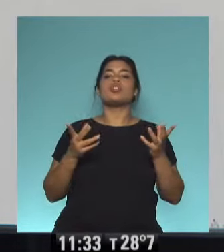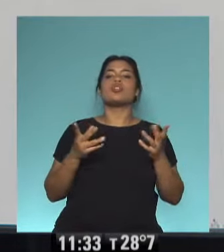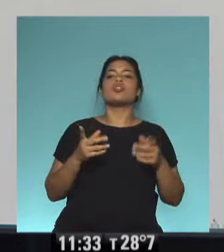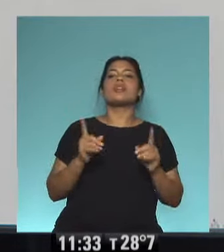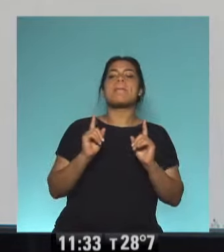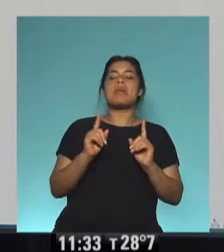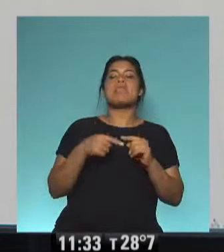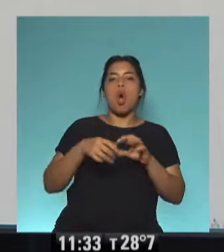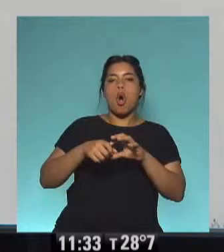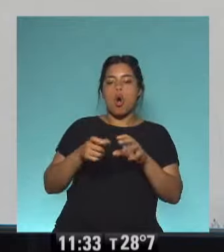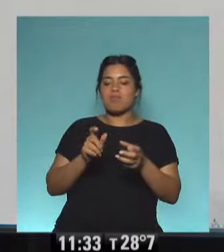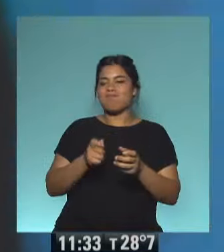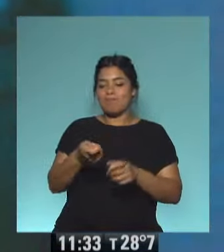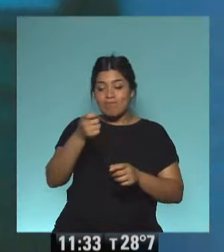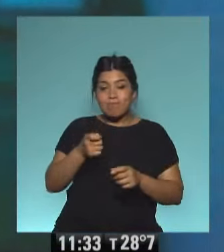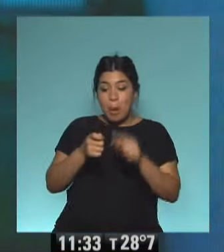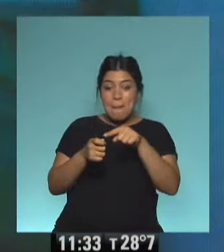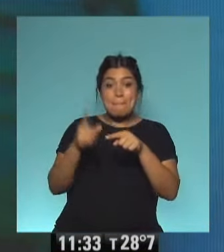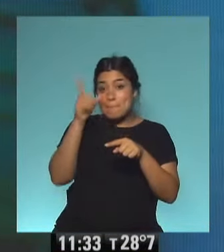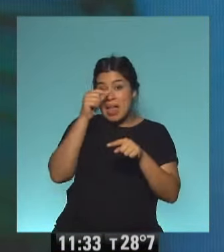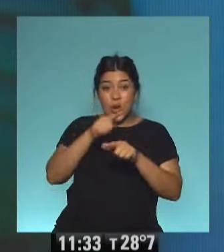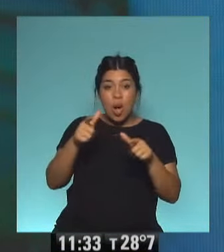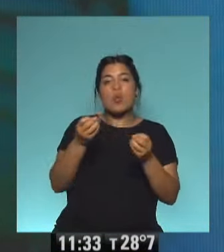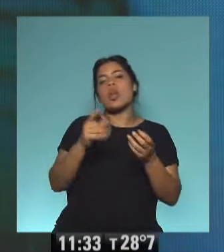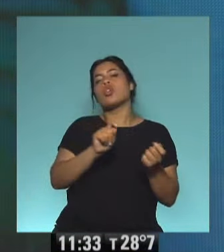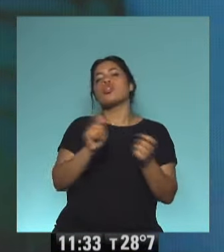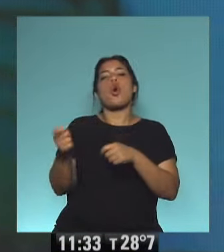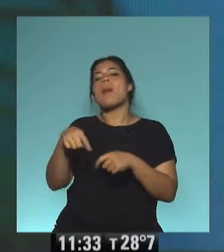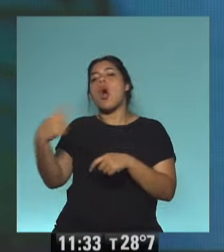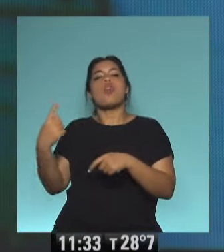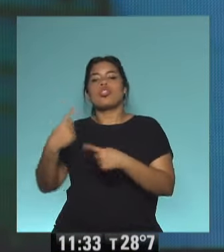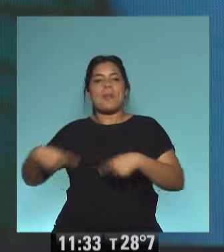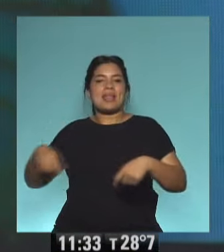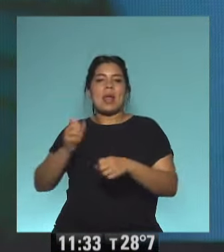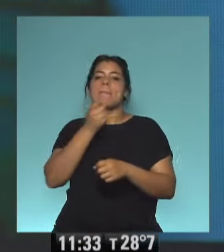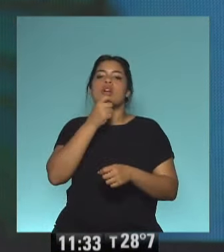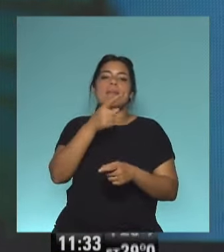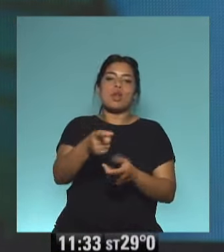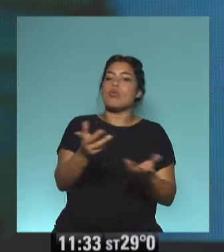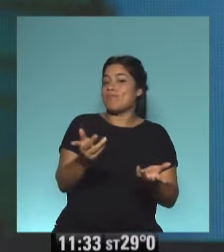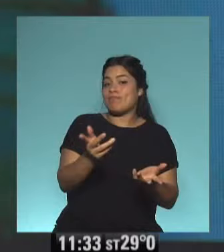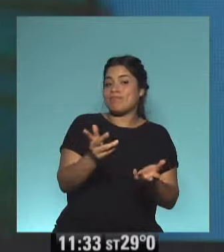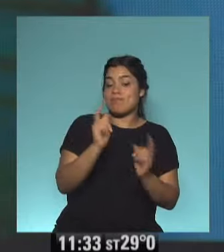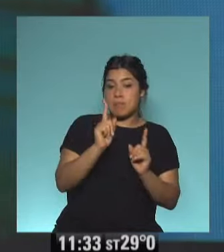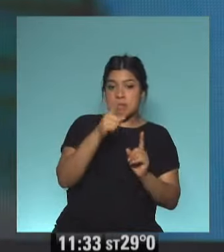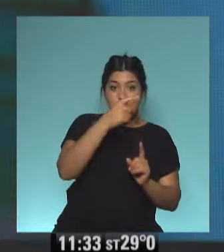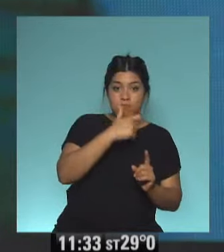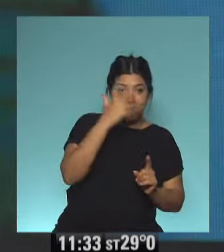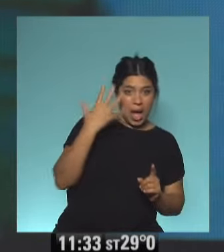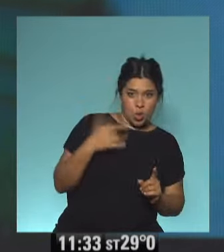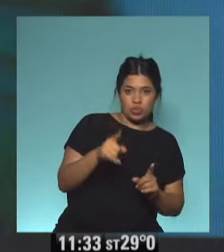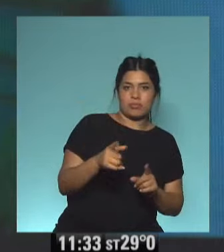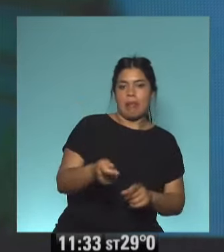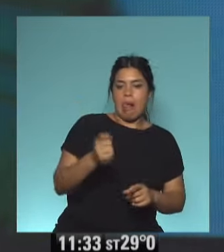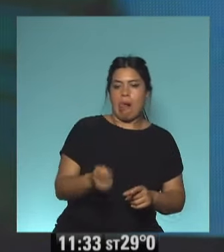lata, le quitaba a la embocada algo de su prestigio. ¿Cómo puede pasar con esto? Había, como en todos estos menesteres